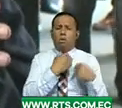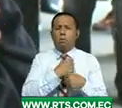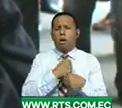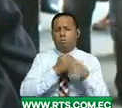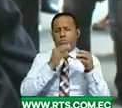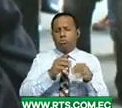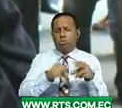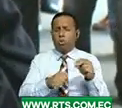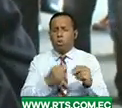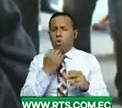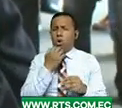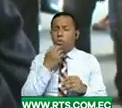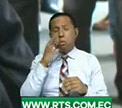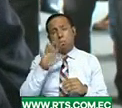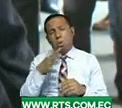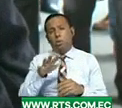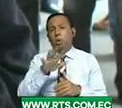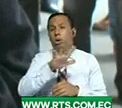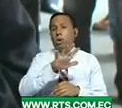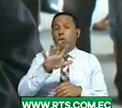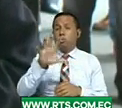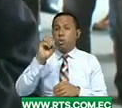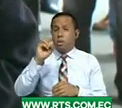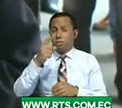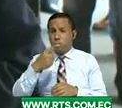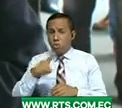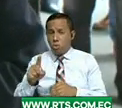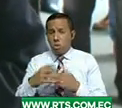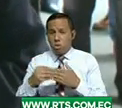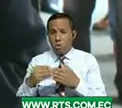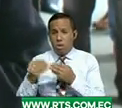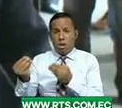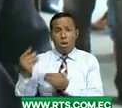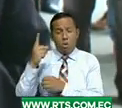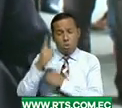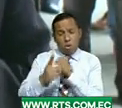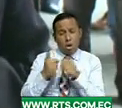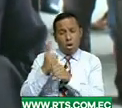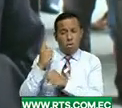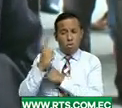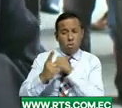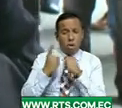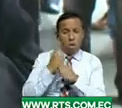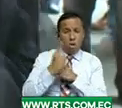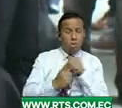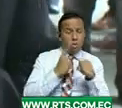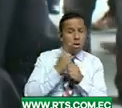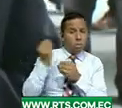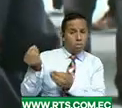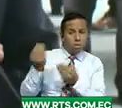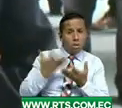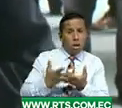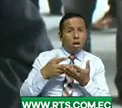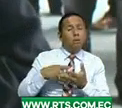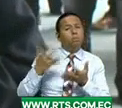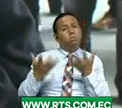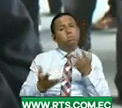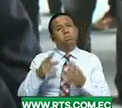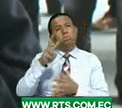de los 550 millones de dólares anuales que gasta el Ministerio de Salud, para el